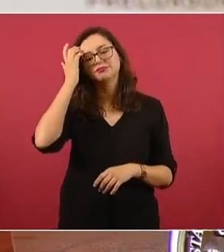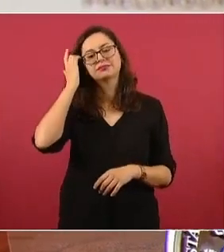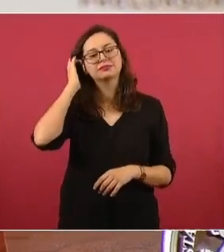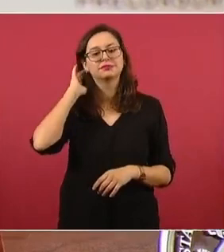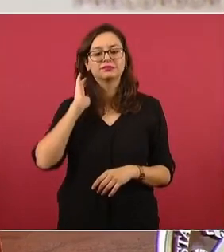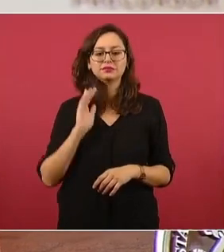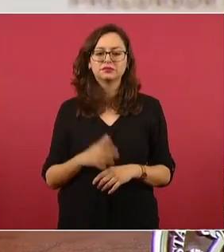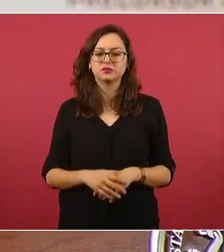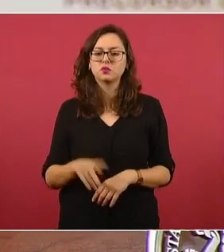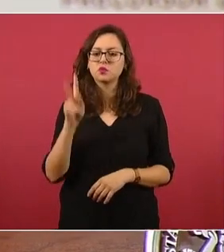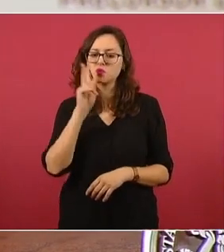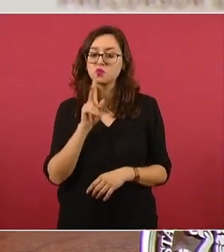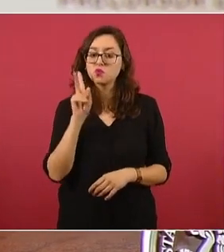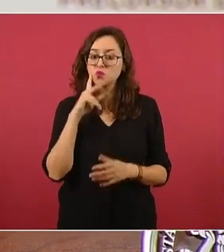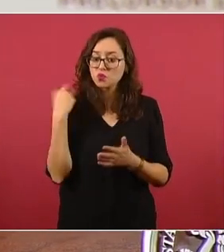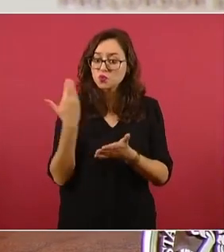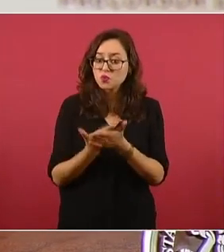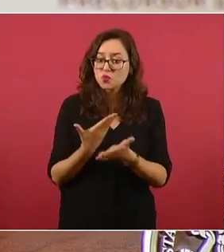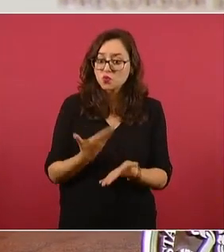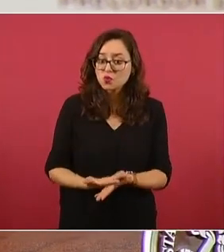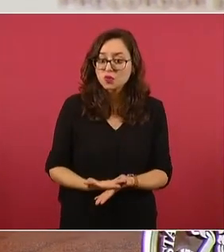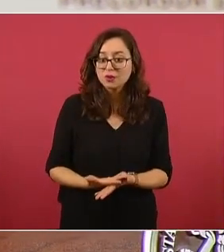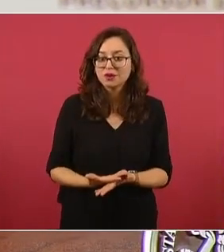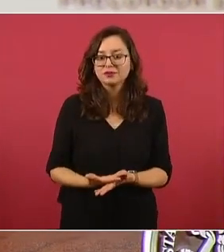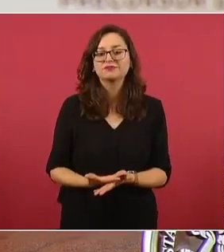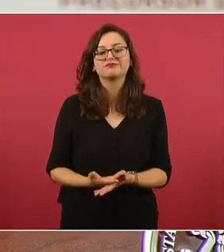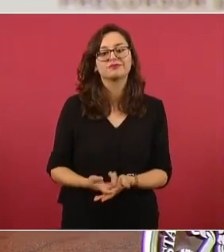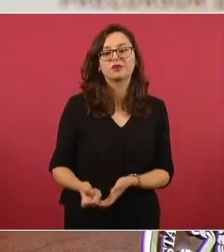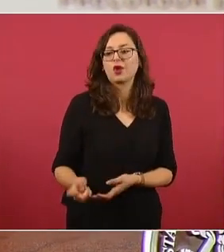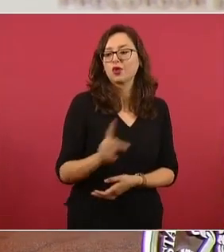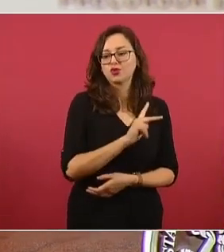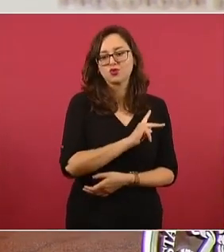hay pruebas suficientes de que a todos